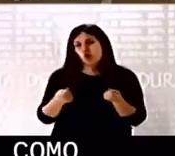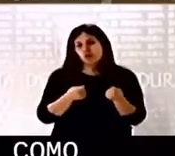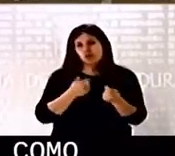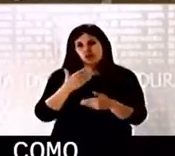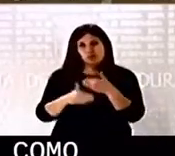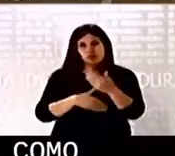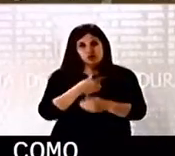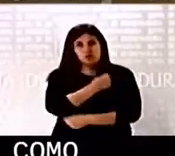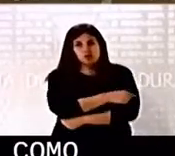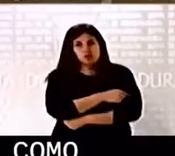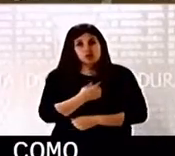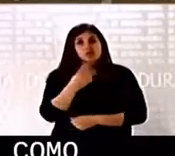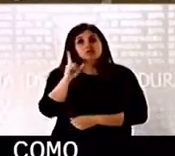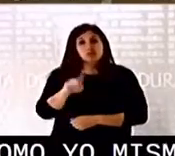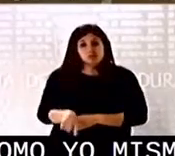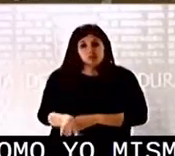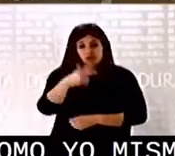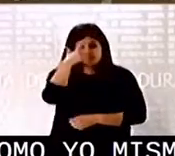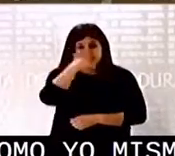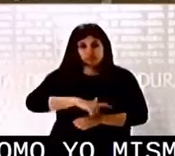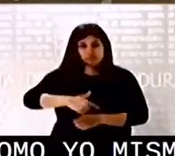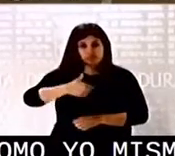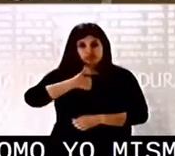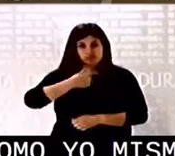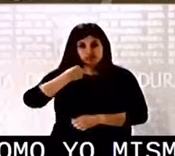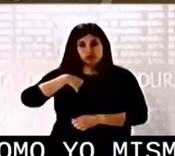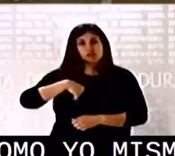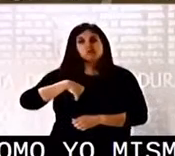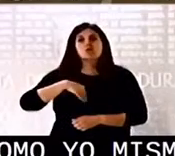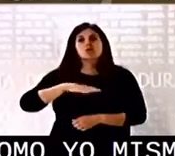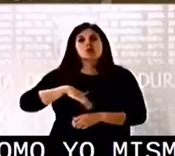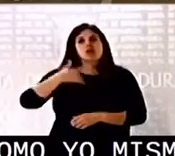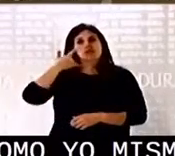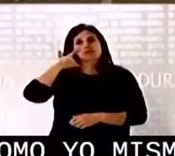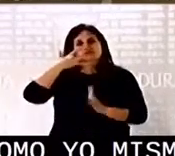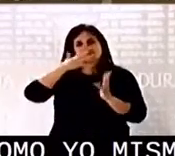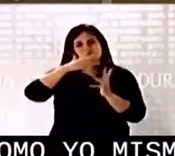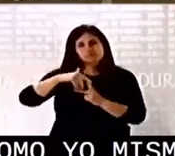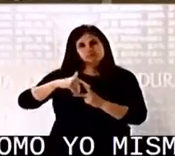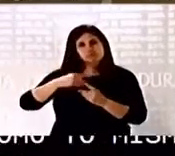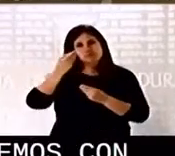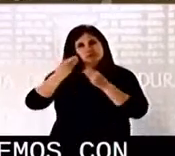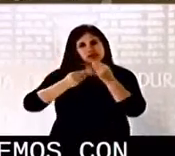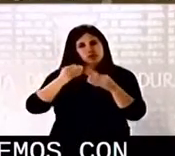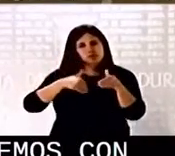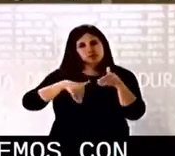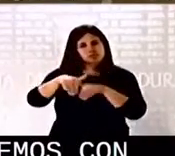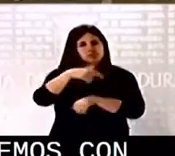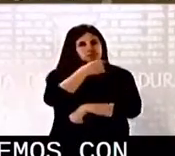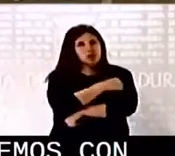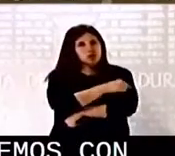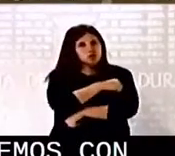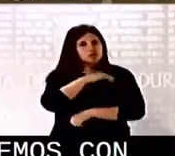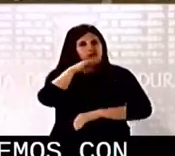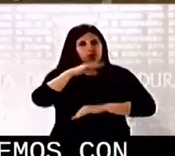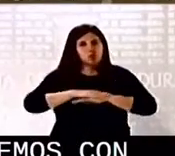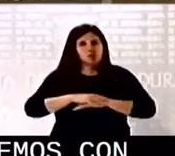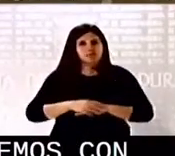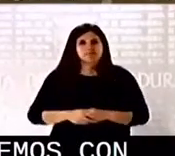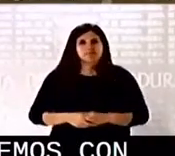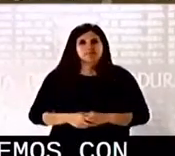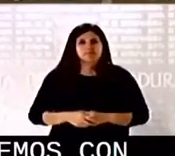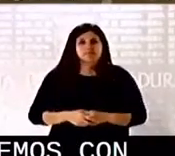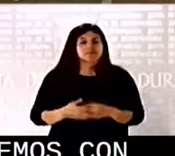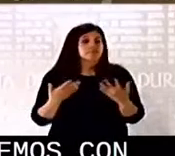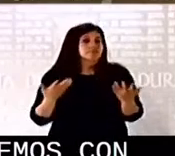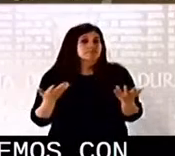como yo mismo en relación con las previsiones que tenemos con respecto a las vacunas. Y es que